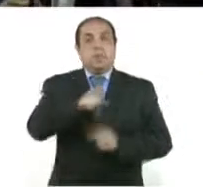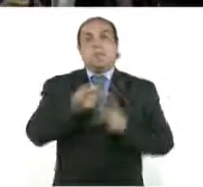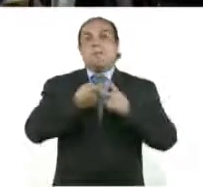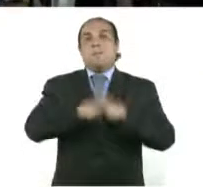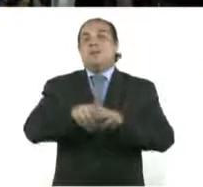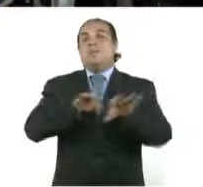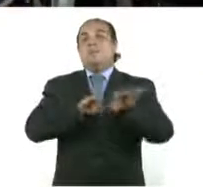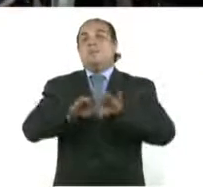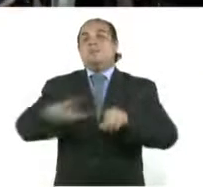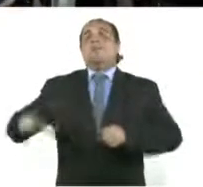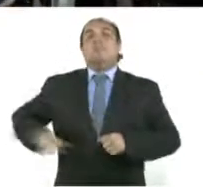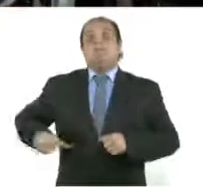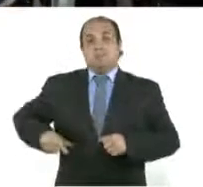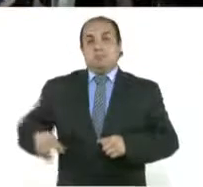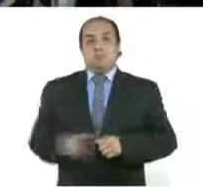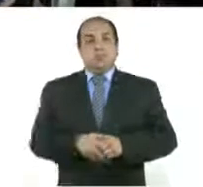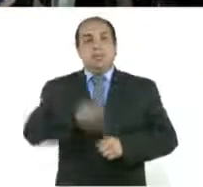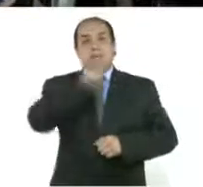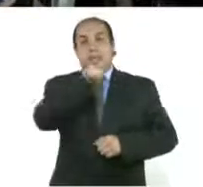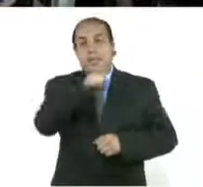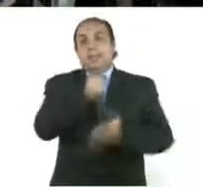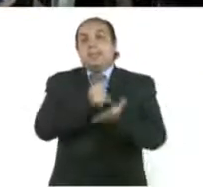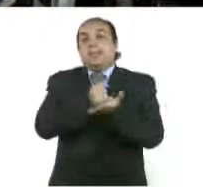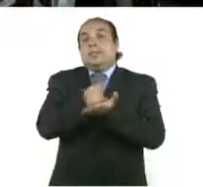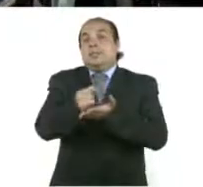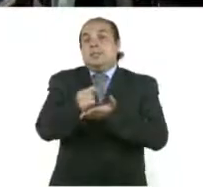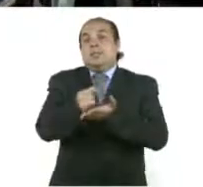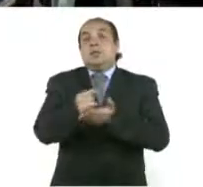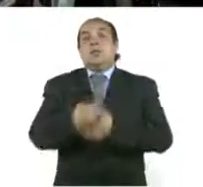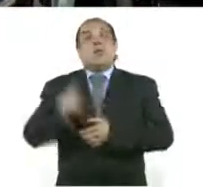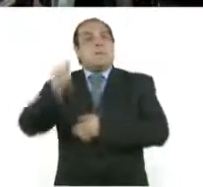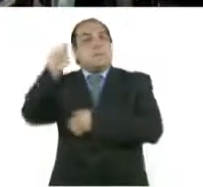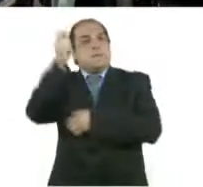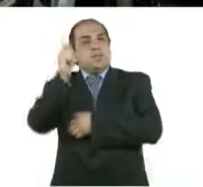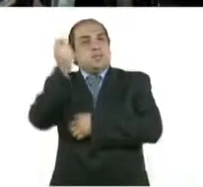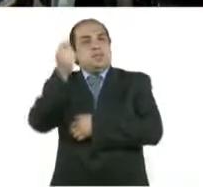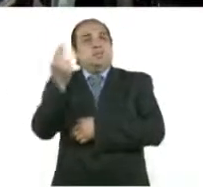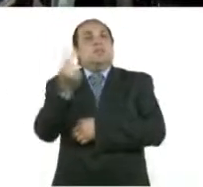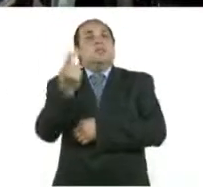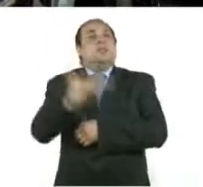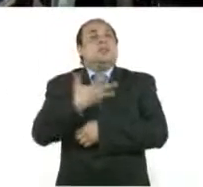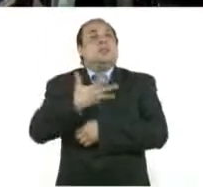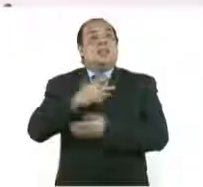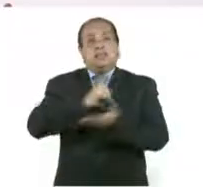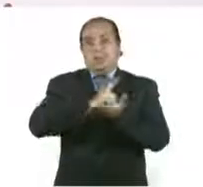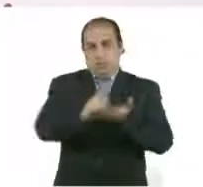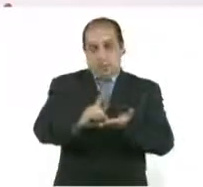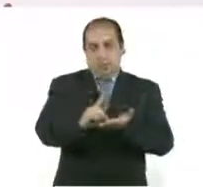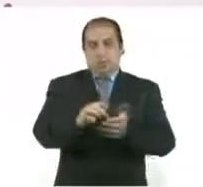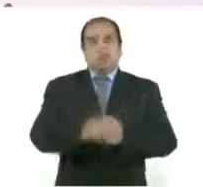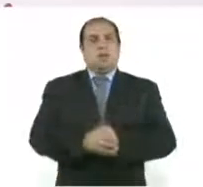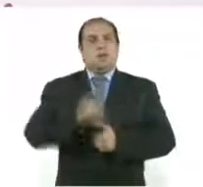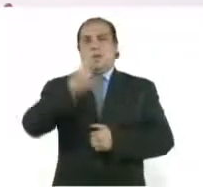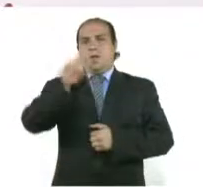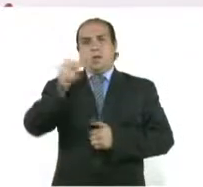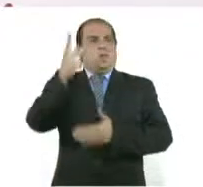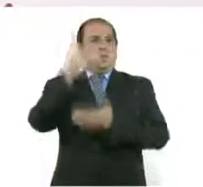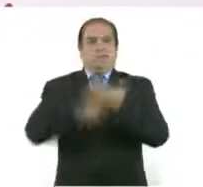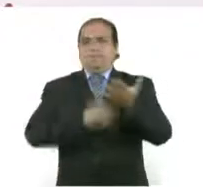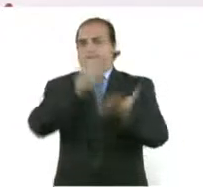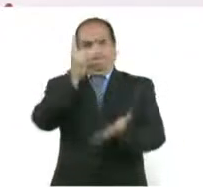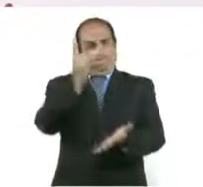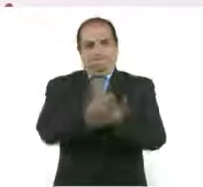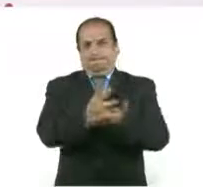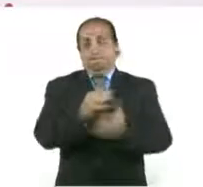gobierno, decidió que esta pensión debería ser un derecho y no un programa nada